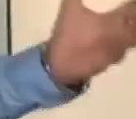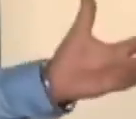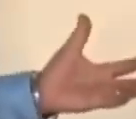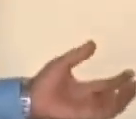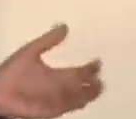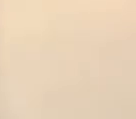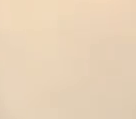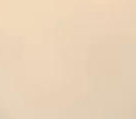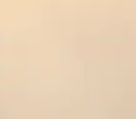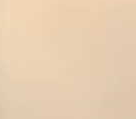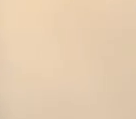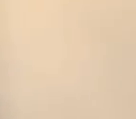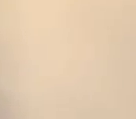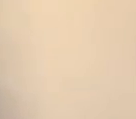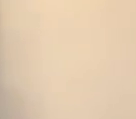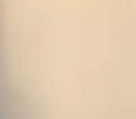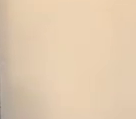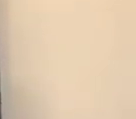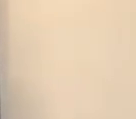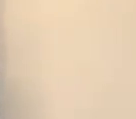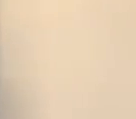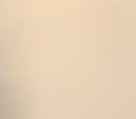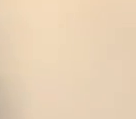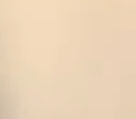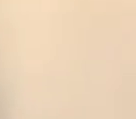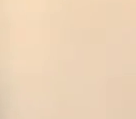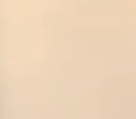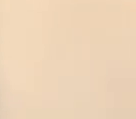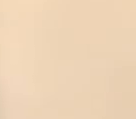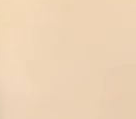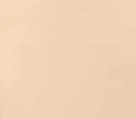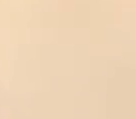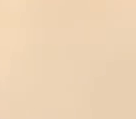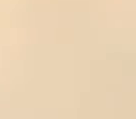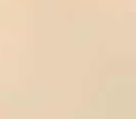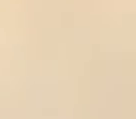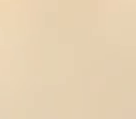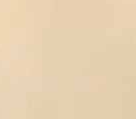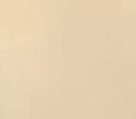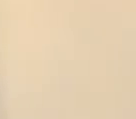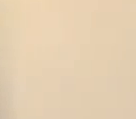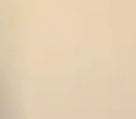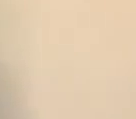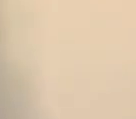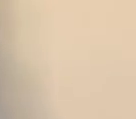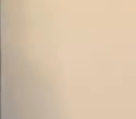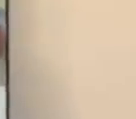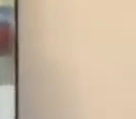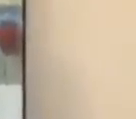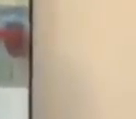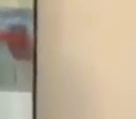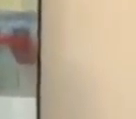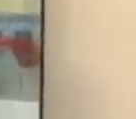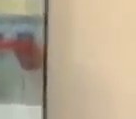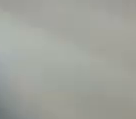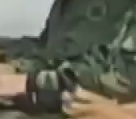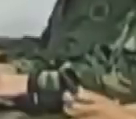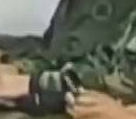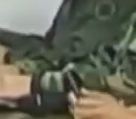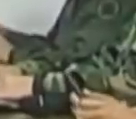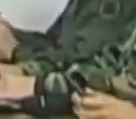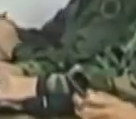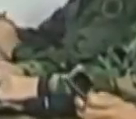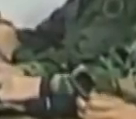de venezolanos contra venezolanos. Eso no va a ocurrir, de verdad. Tenemos un nivel de conciencia muy grande en nuestro